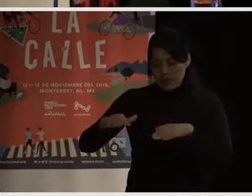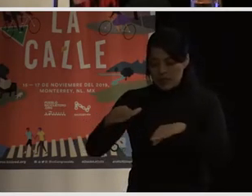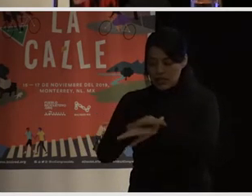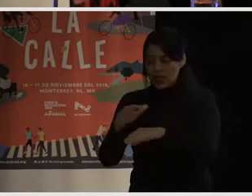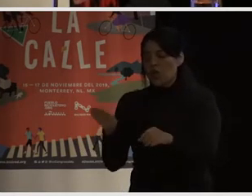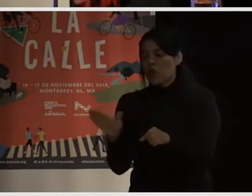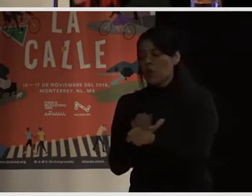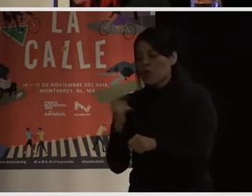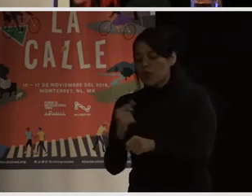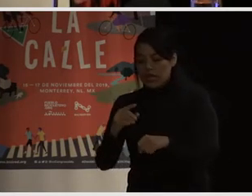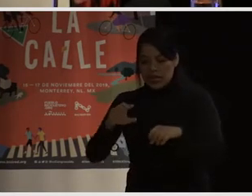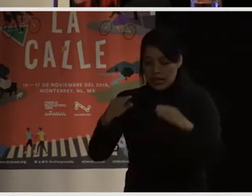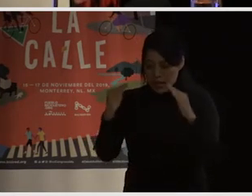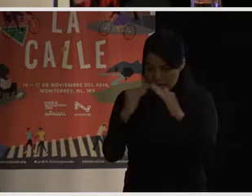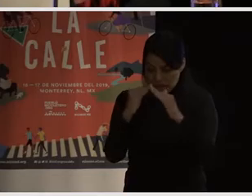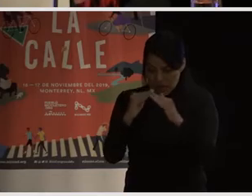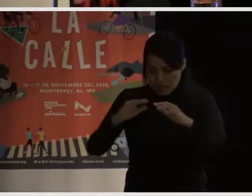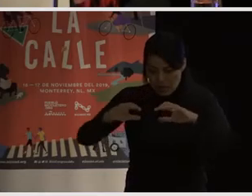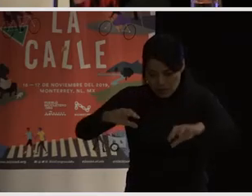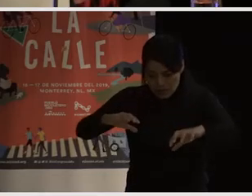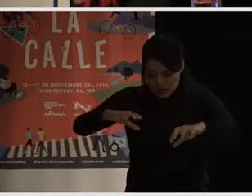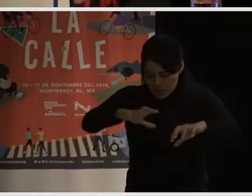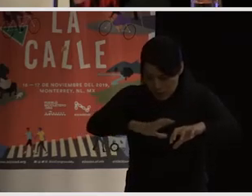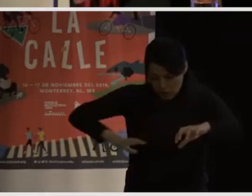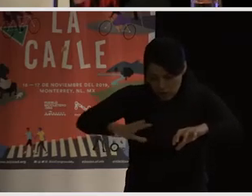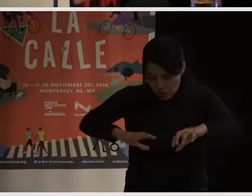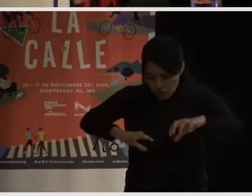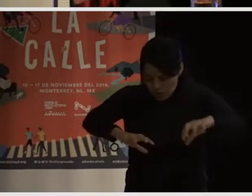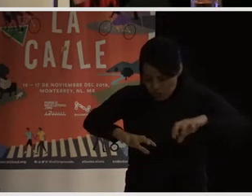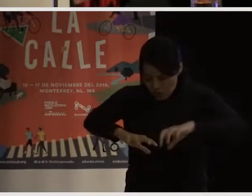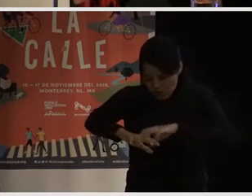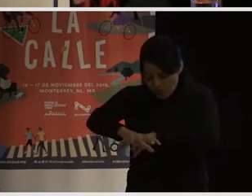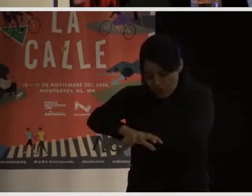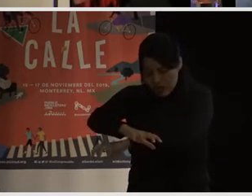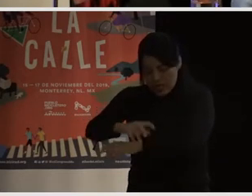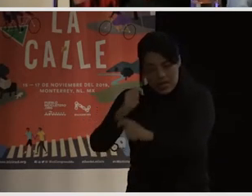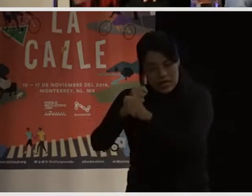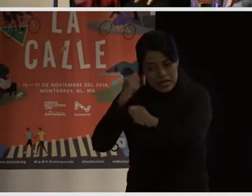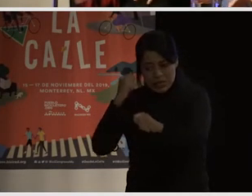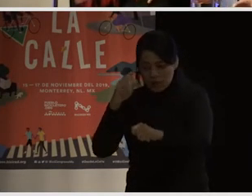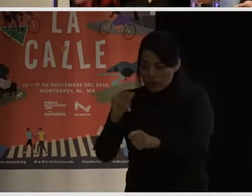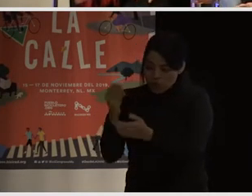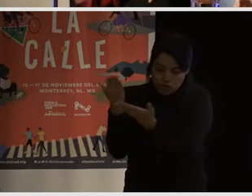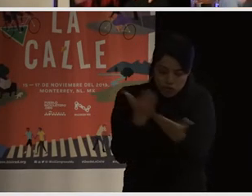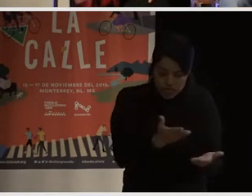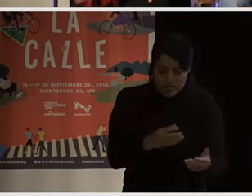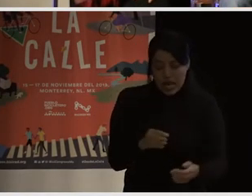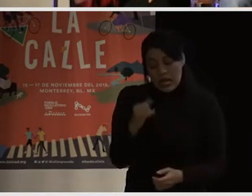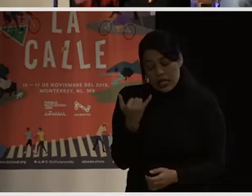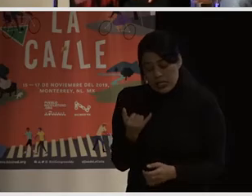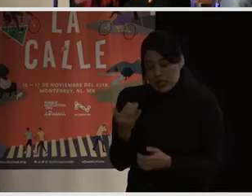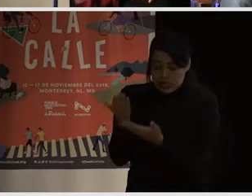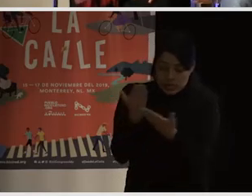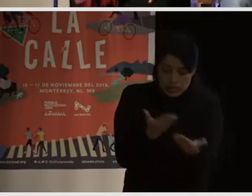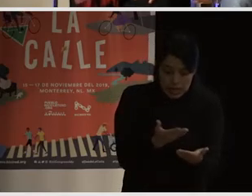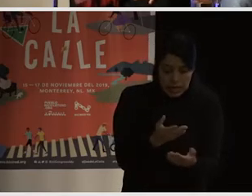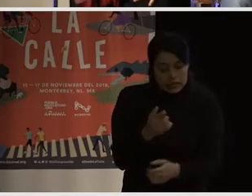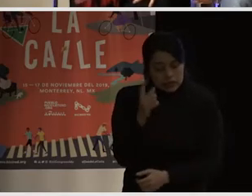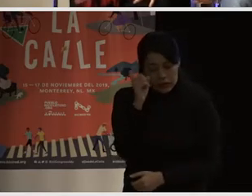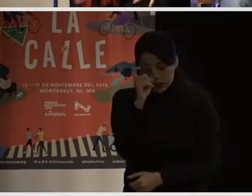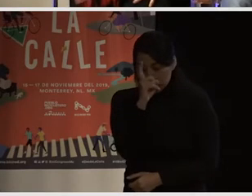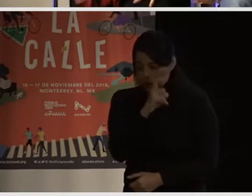la vivienda es inaccesible transporte público no llega y si llega llega de manera deficiente yo